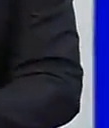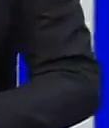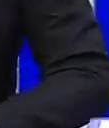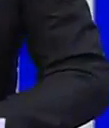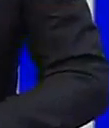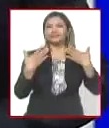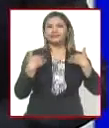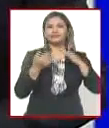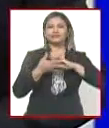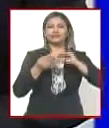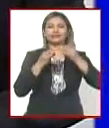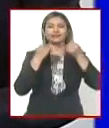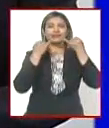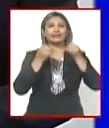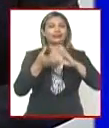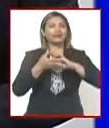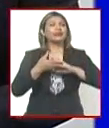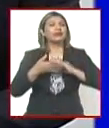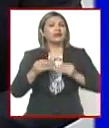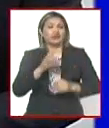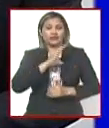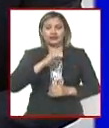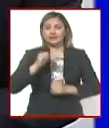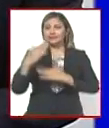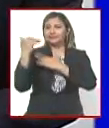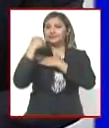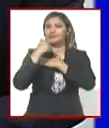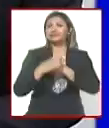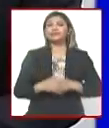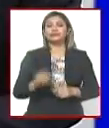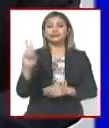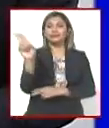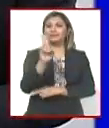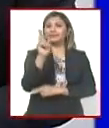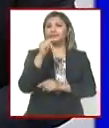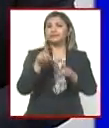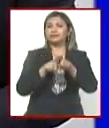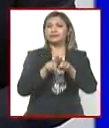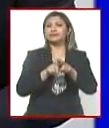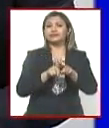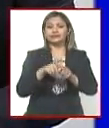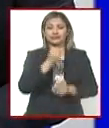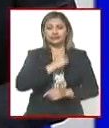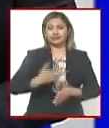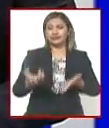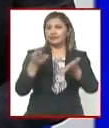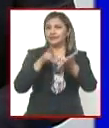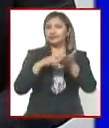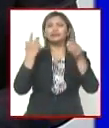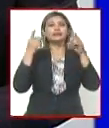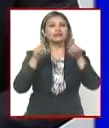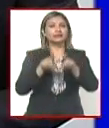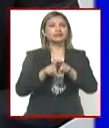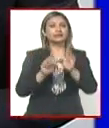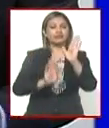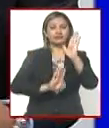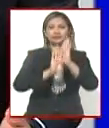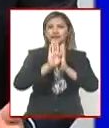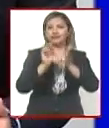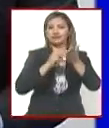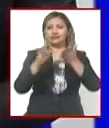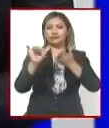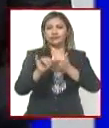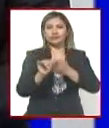Gracias por su compañía. Tenemos más información y le contamos que el Comité Pro Santa Cruz, las universidades y también la gobernación firmaron un acuerdo para el desarrollo